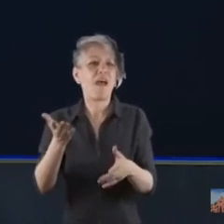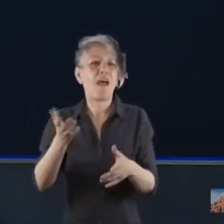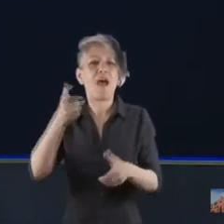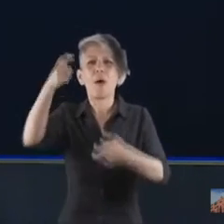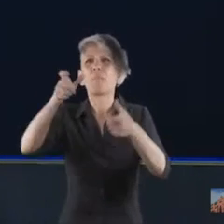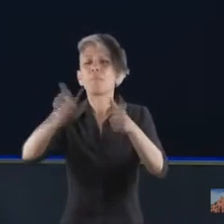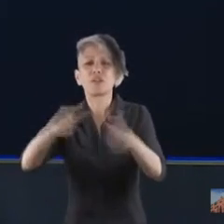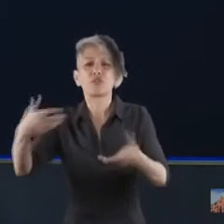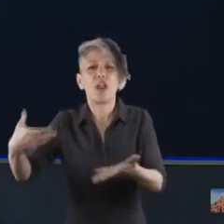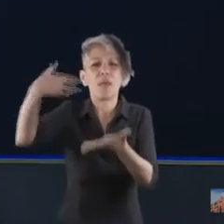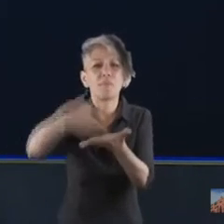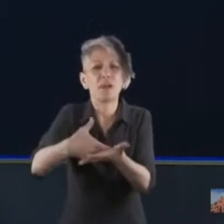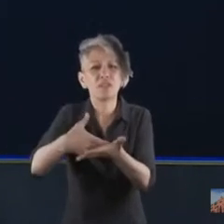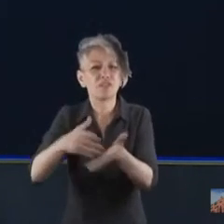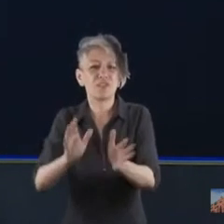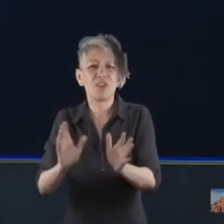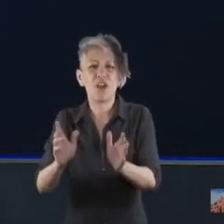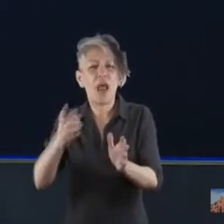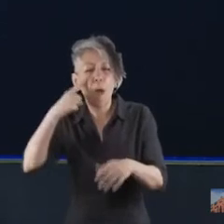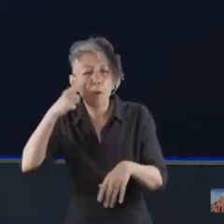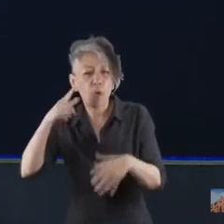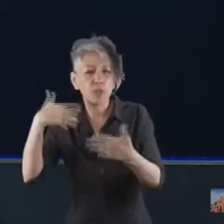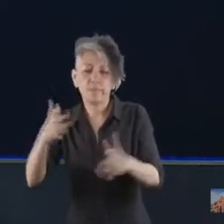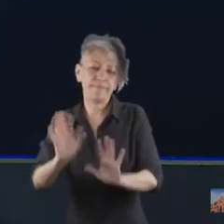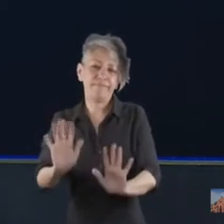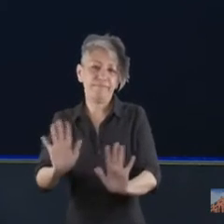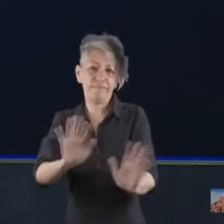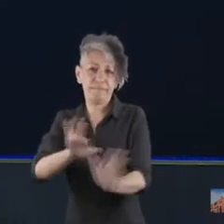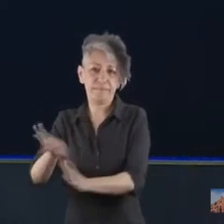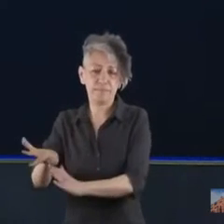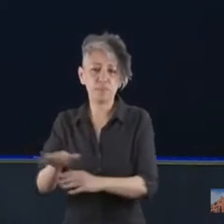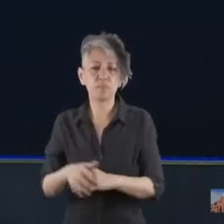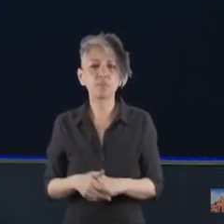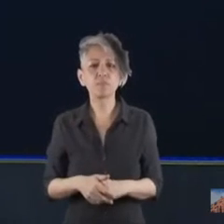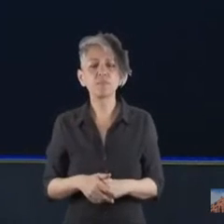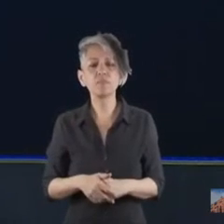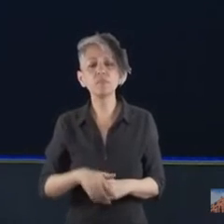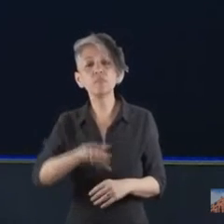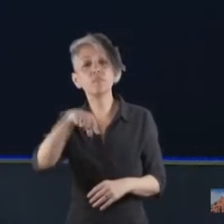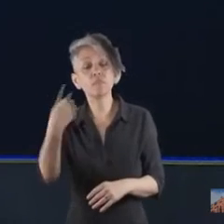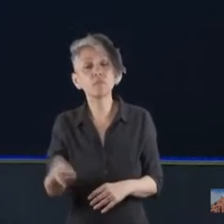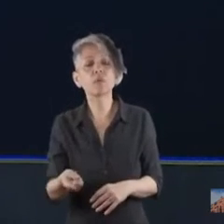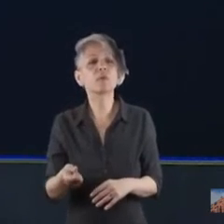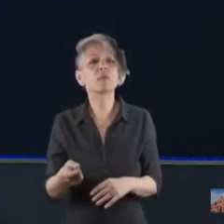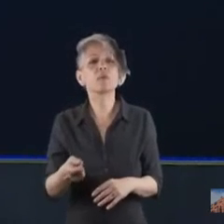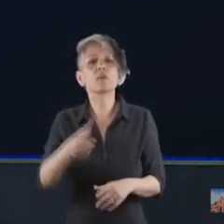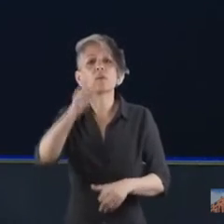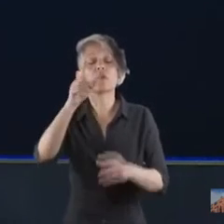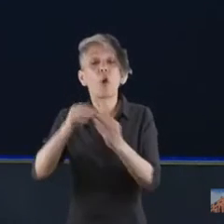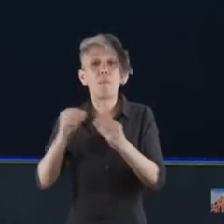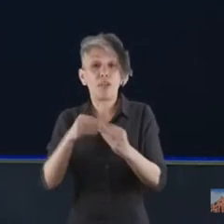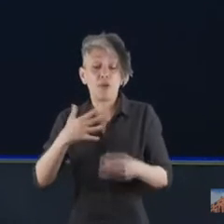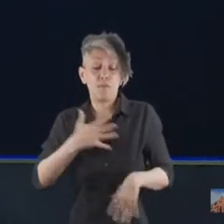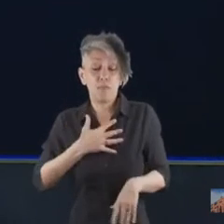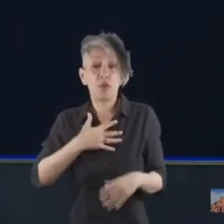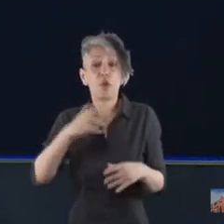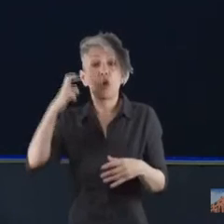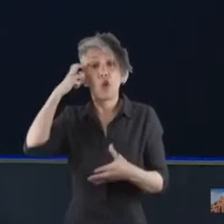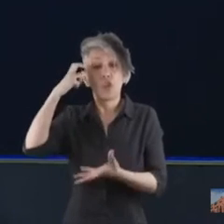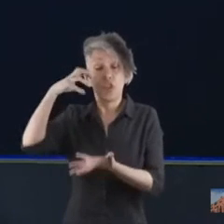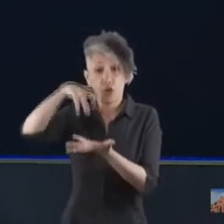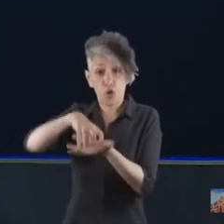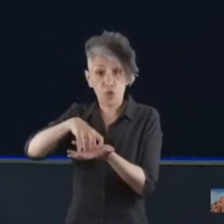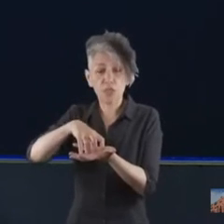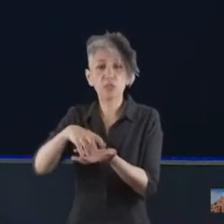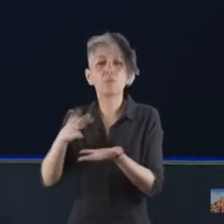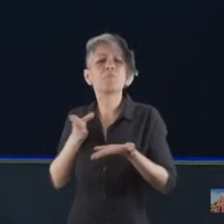consideración con dos convocatorias a mis colegas hasta ayer del congreso para pedirles el rápido